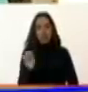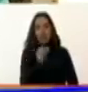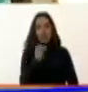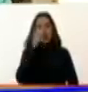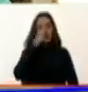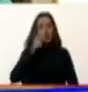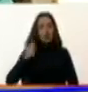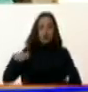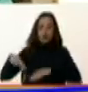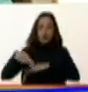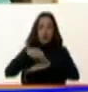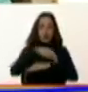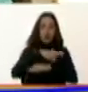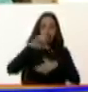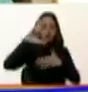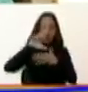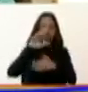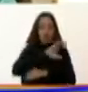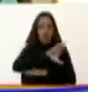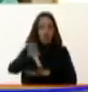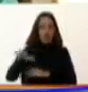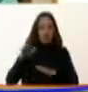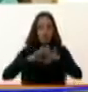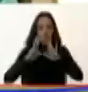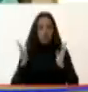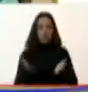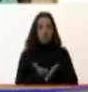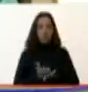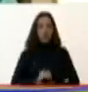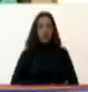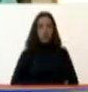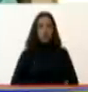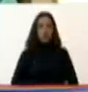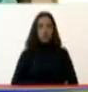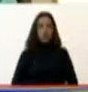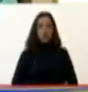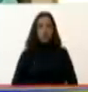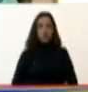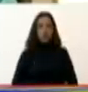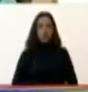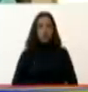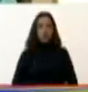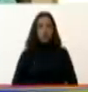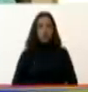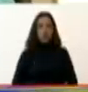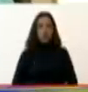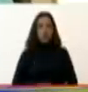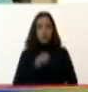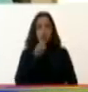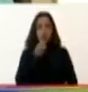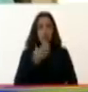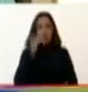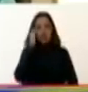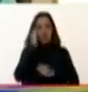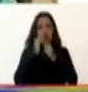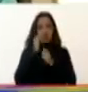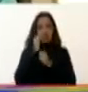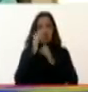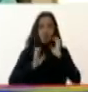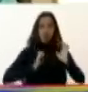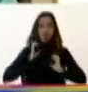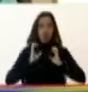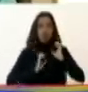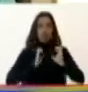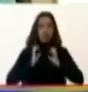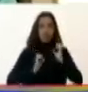por América Latina, por el Caribe y por el mundo. Bueno, bonito, este video es emocionante.